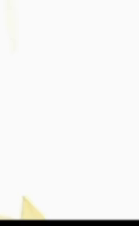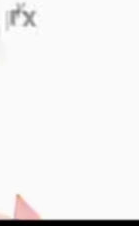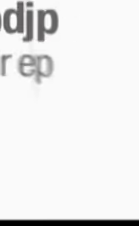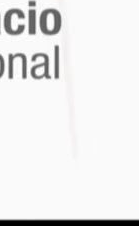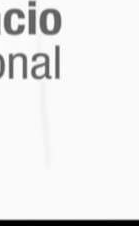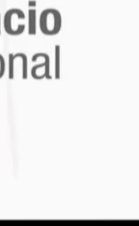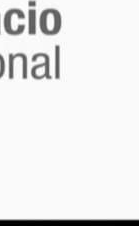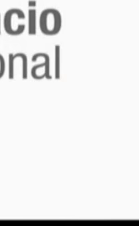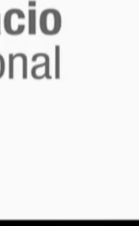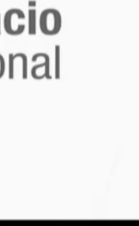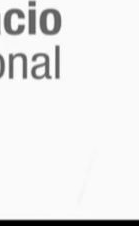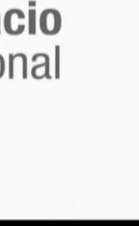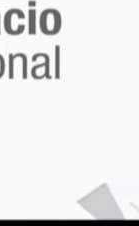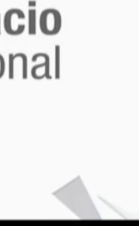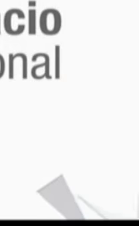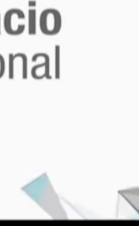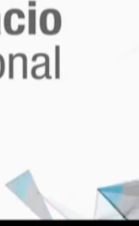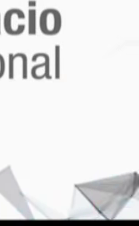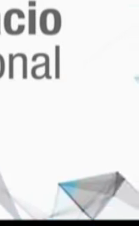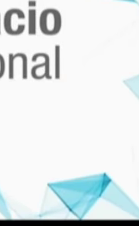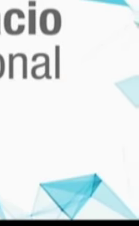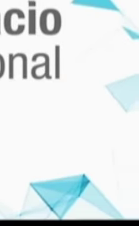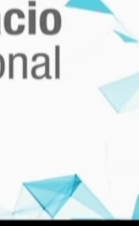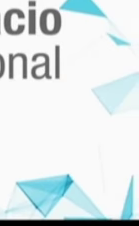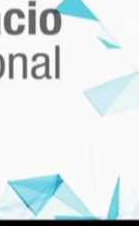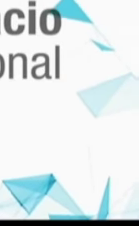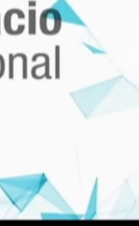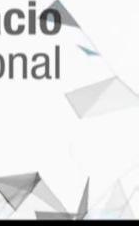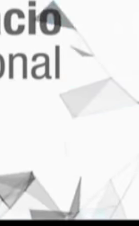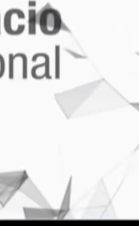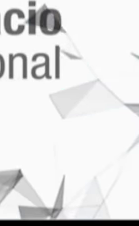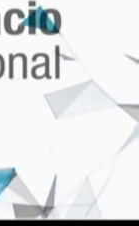Fin de espacio promocional.